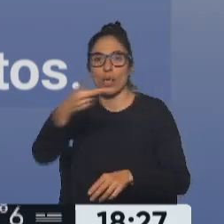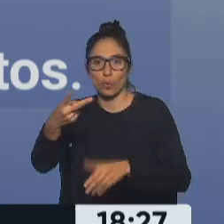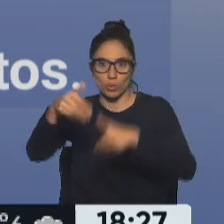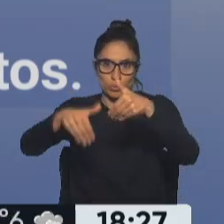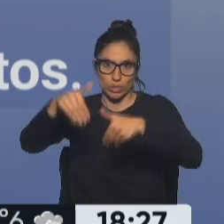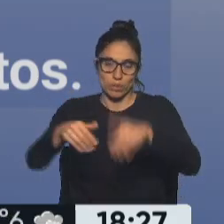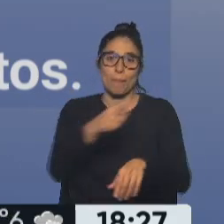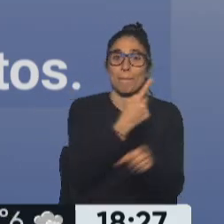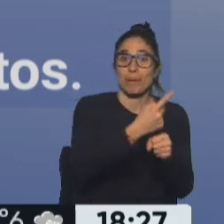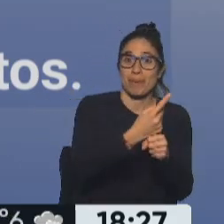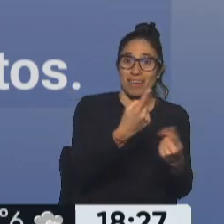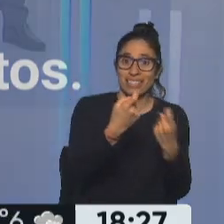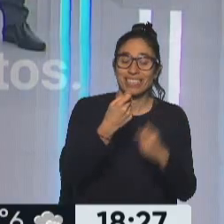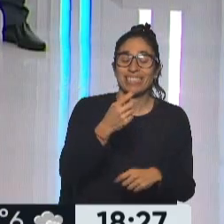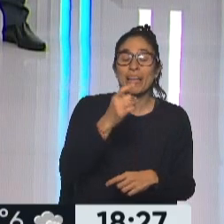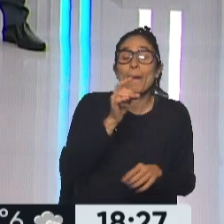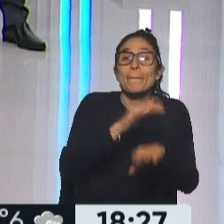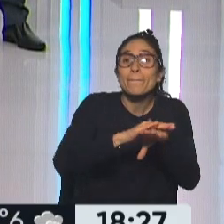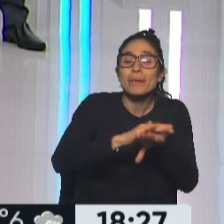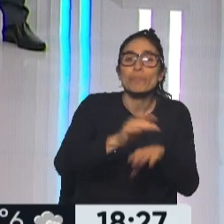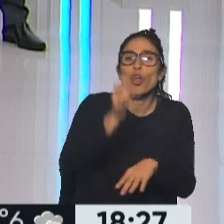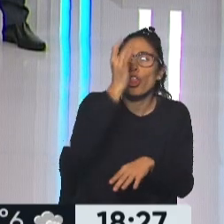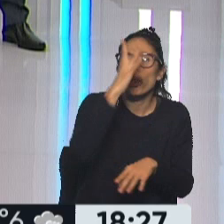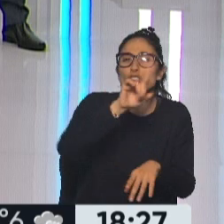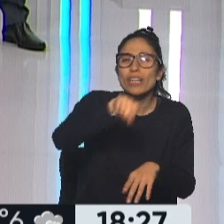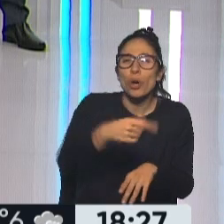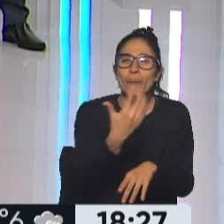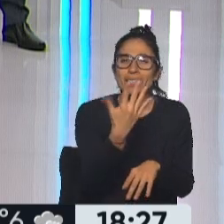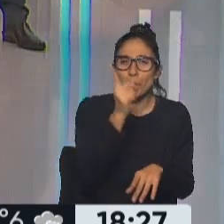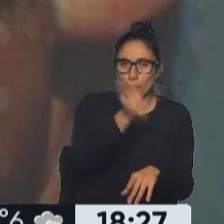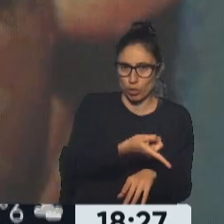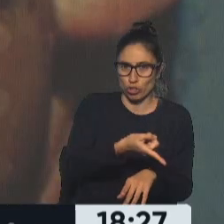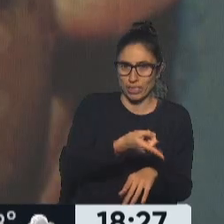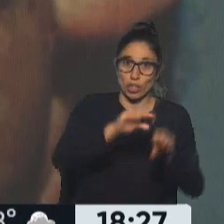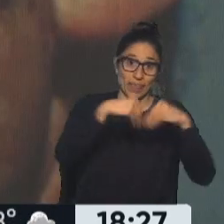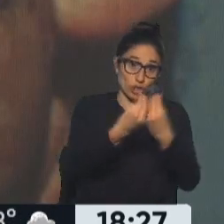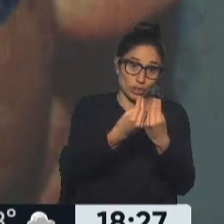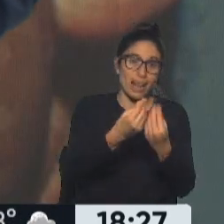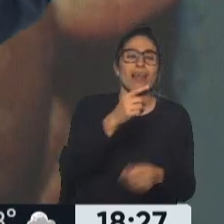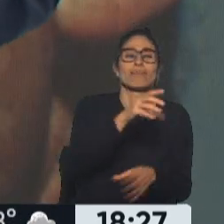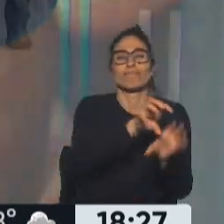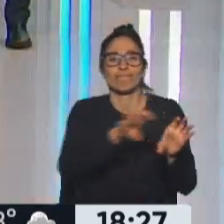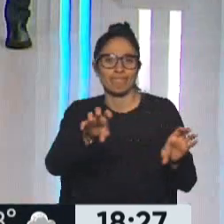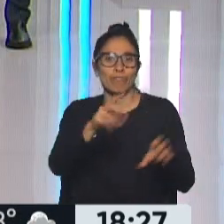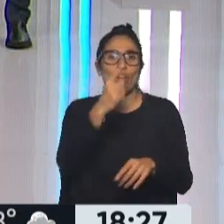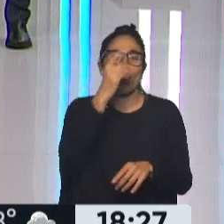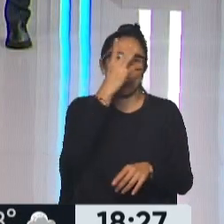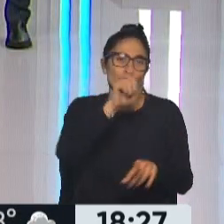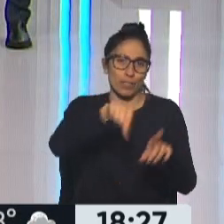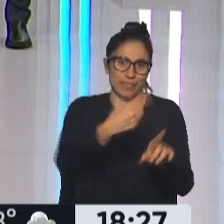el 12,5% de los votos. A ver, escenarios posibles